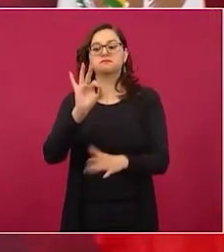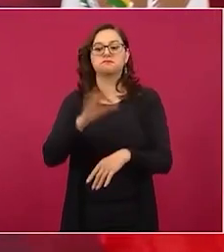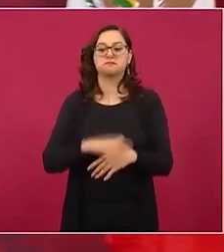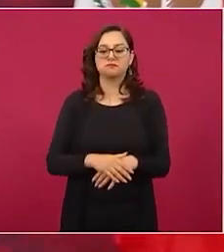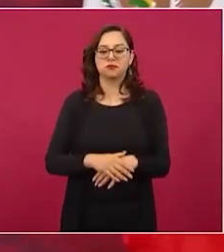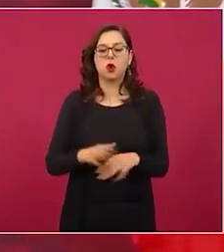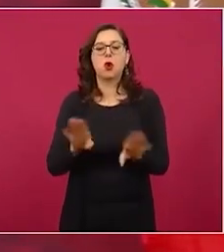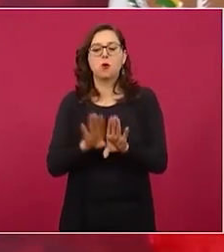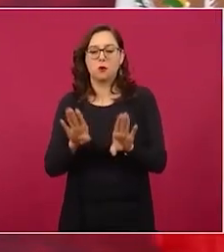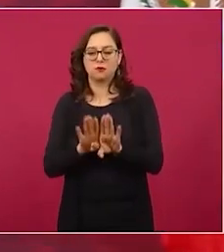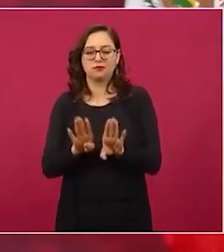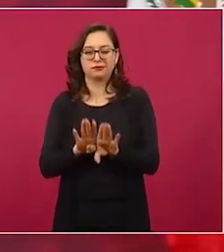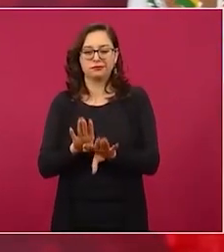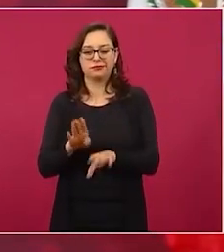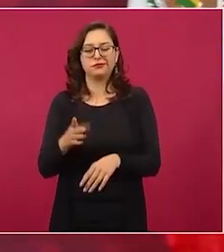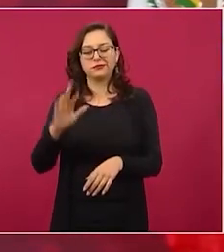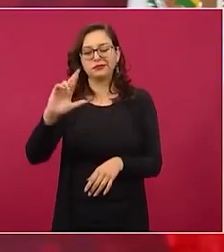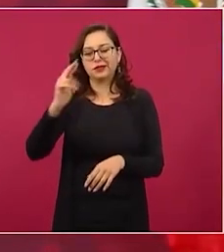aquí